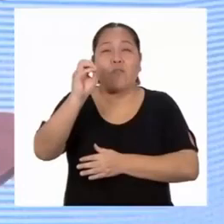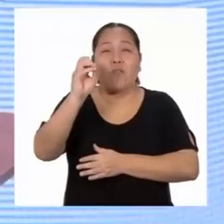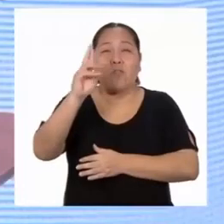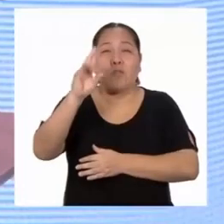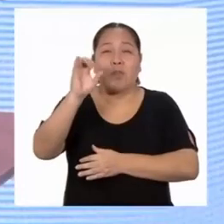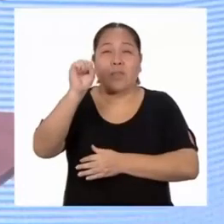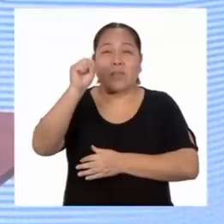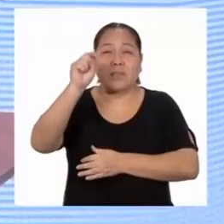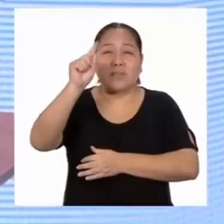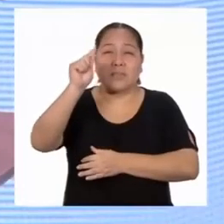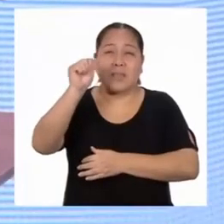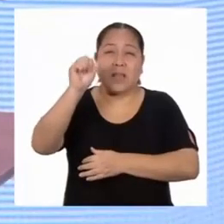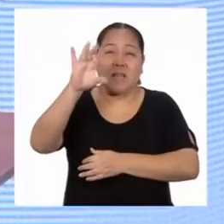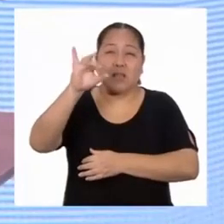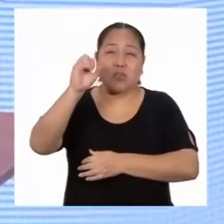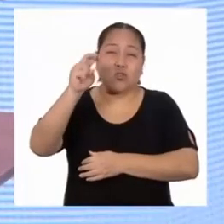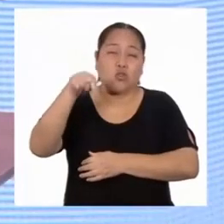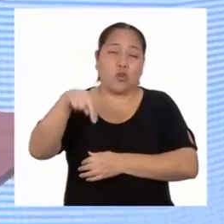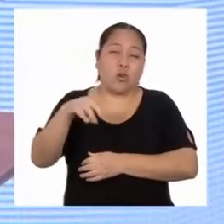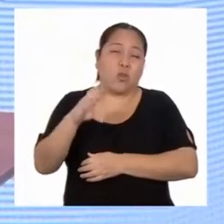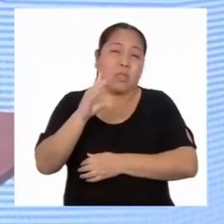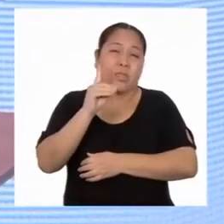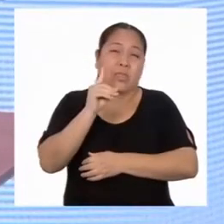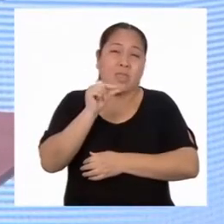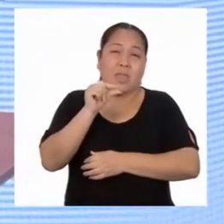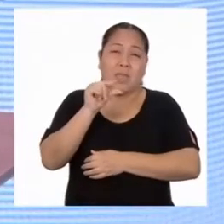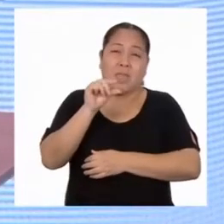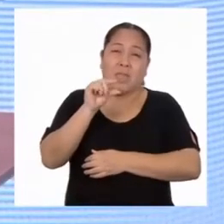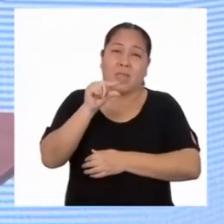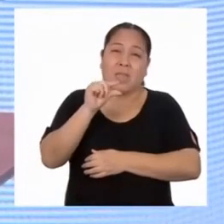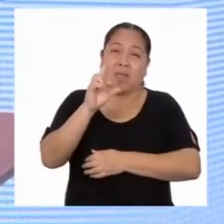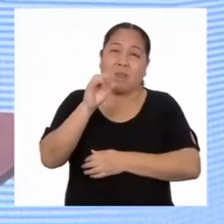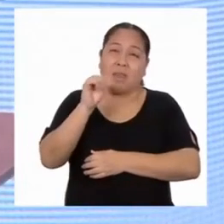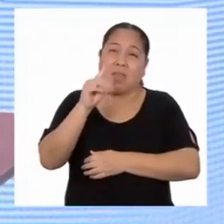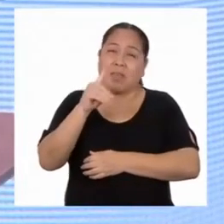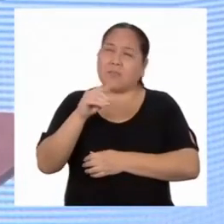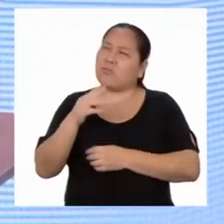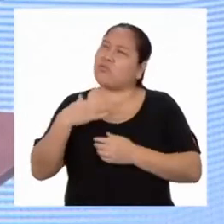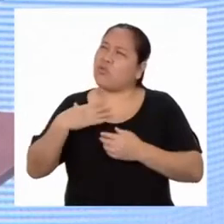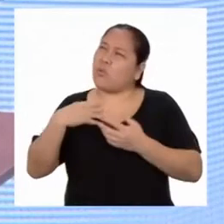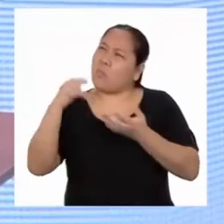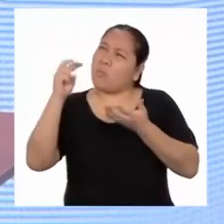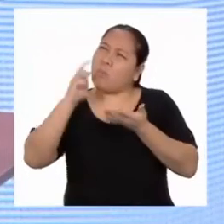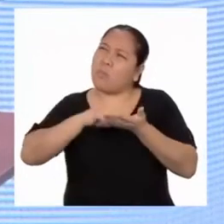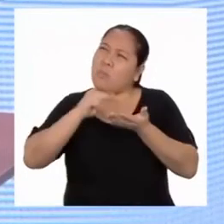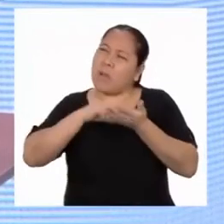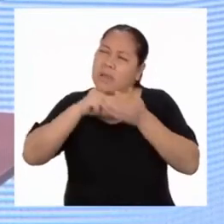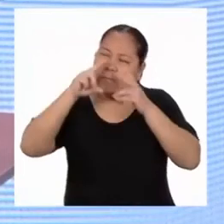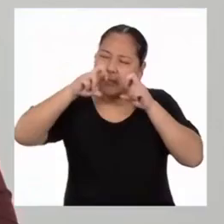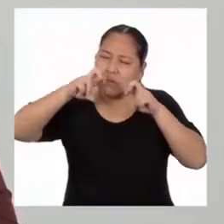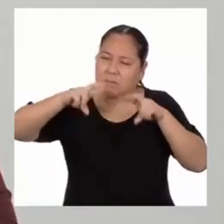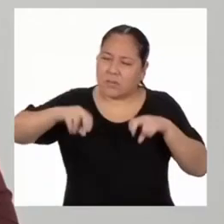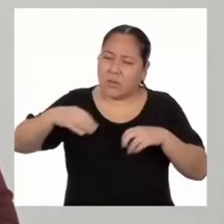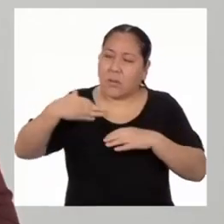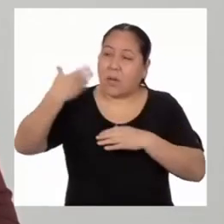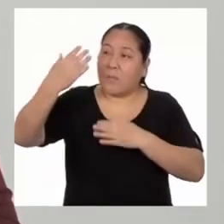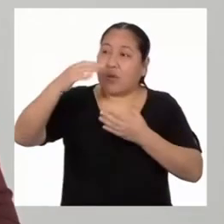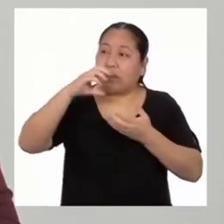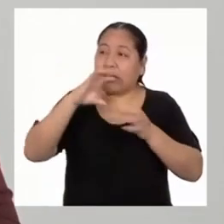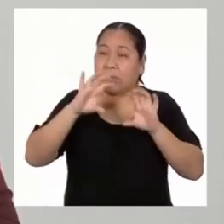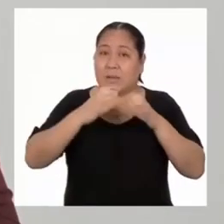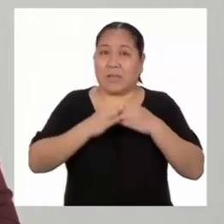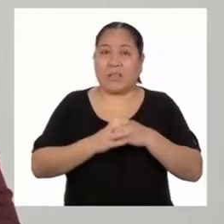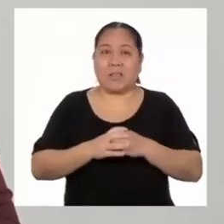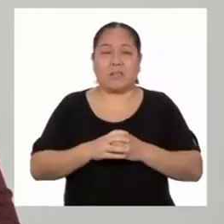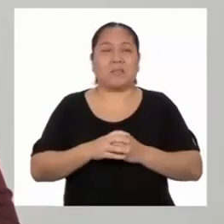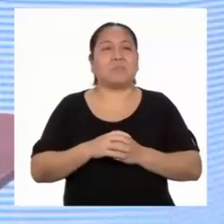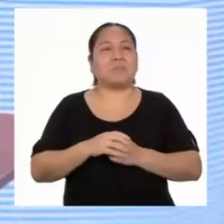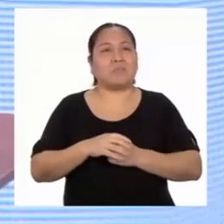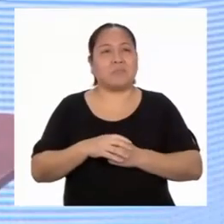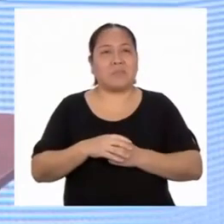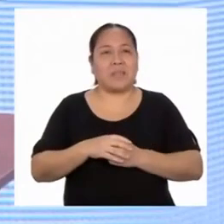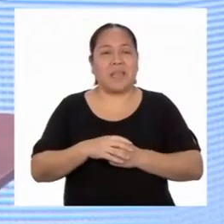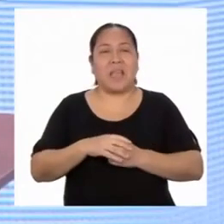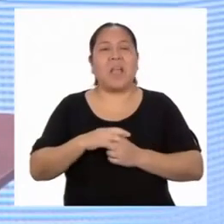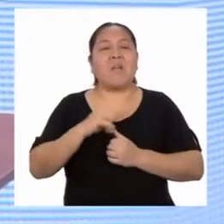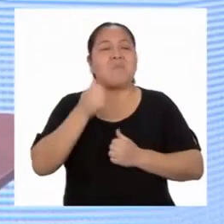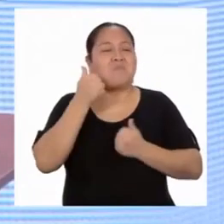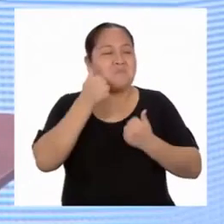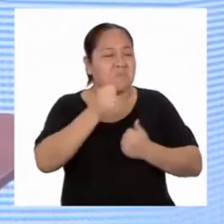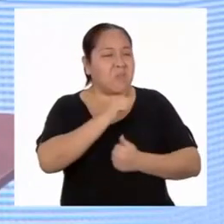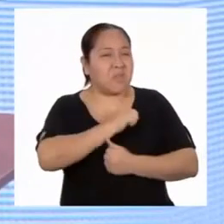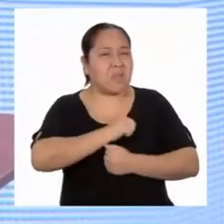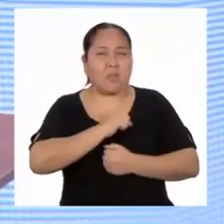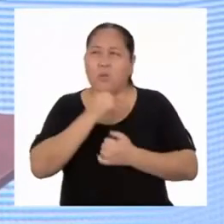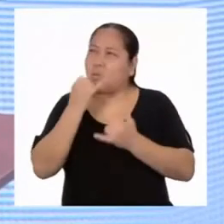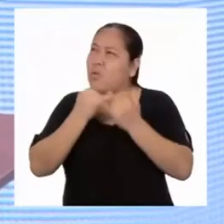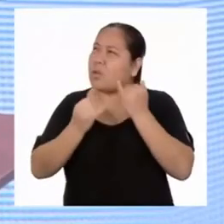degradación? ¿Puedo investigar más sobre el tema para la próxima clase, profesora? Se acaba el programa. Muy buena actitud. Solo unas